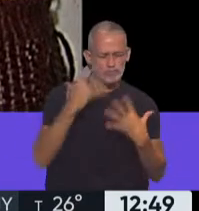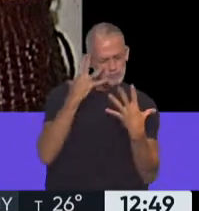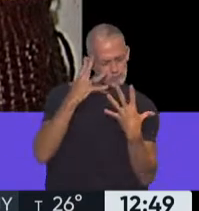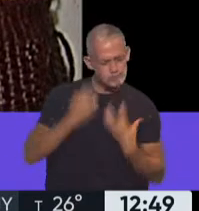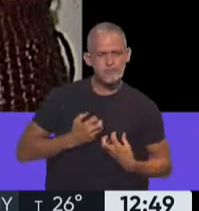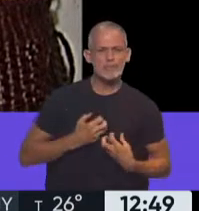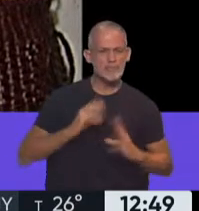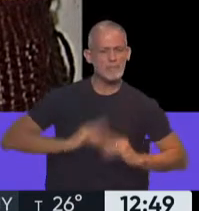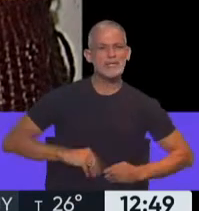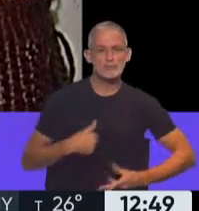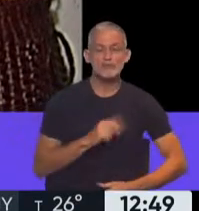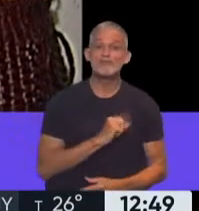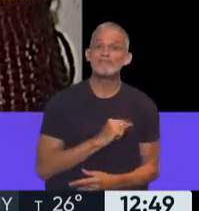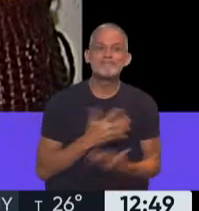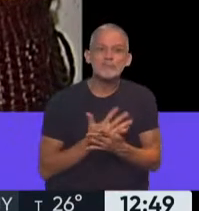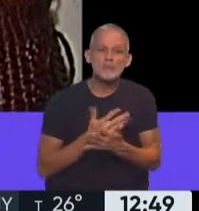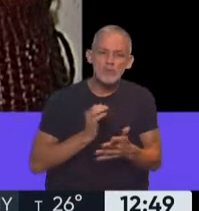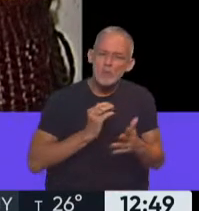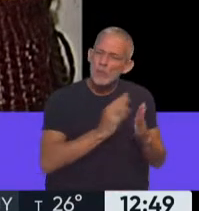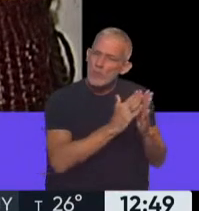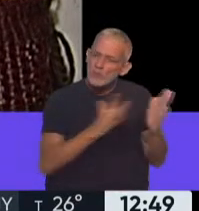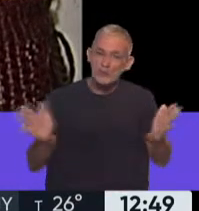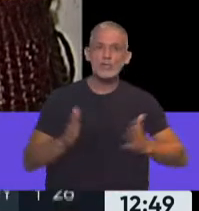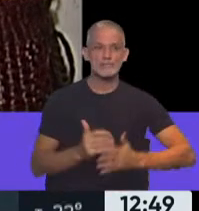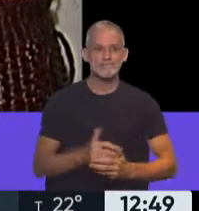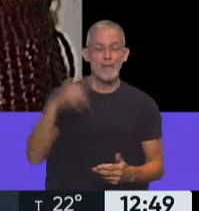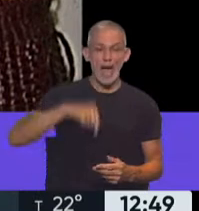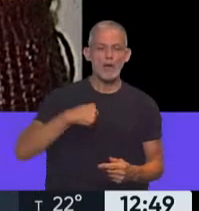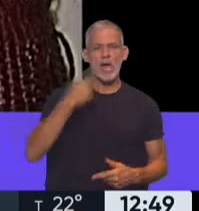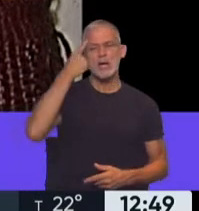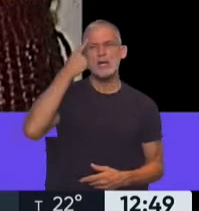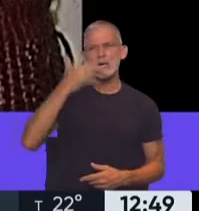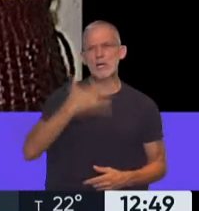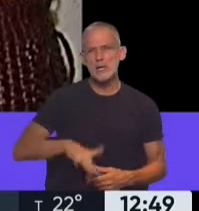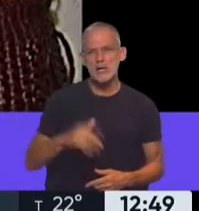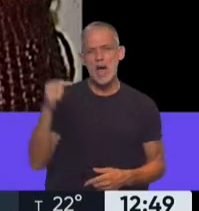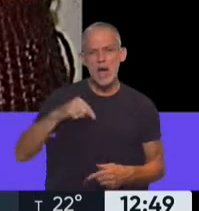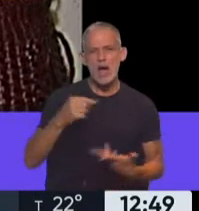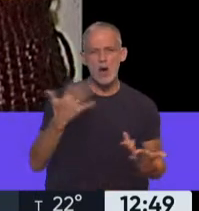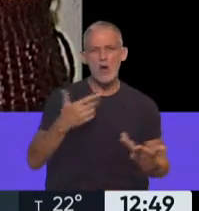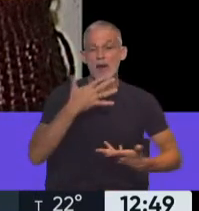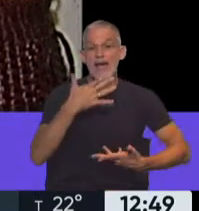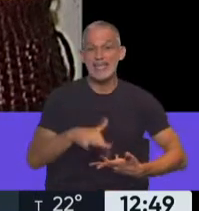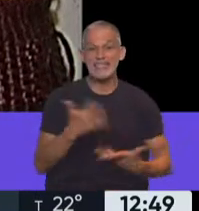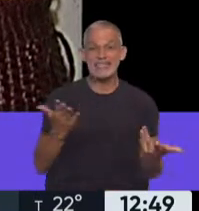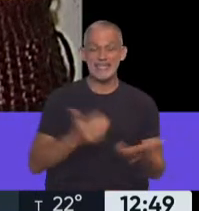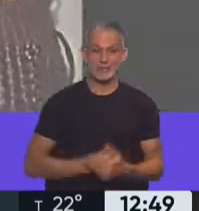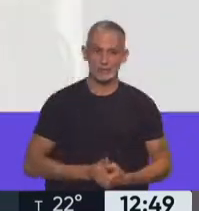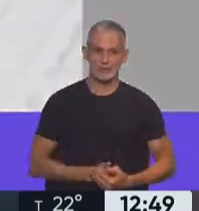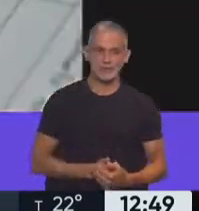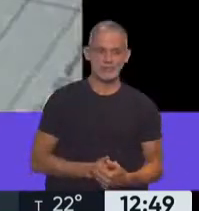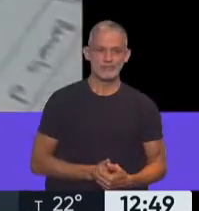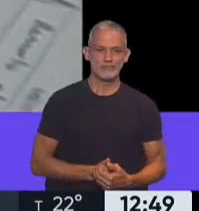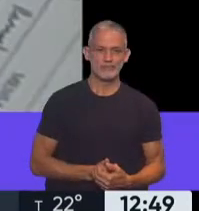y dolor que muchos años después estoy tratando de entender y de sobrepasar digamos es